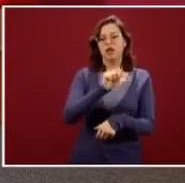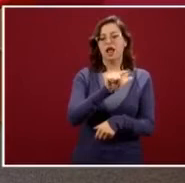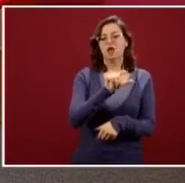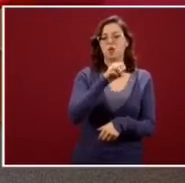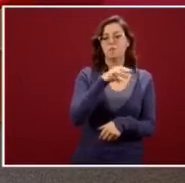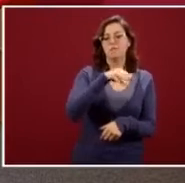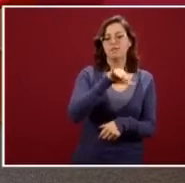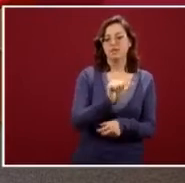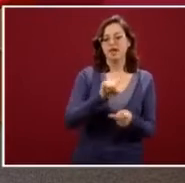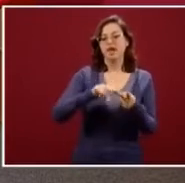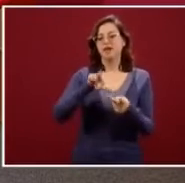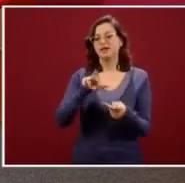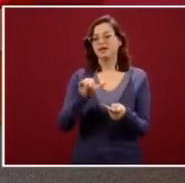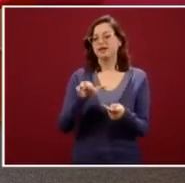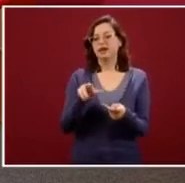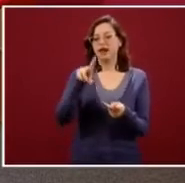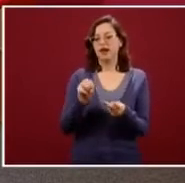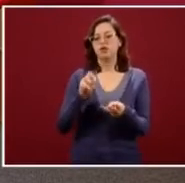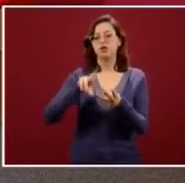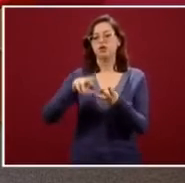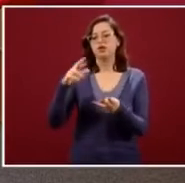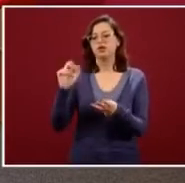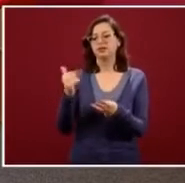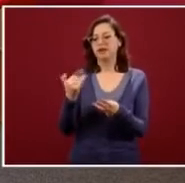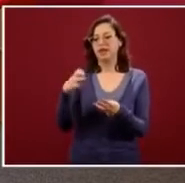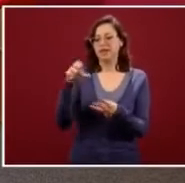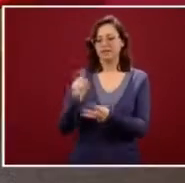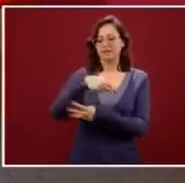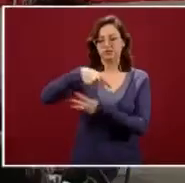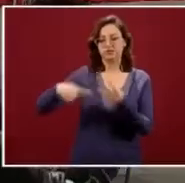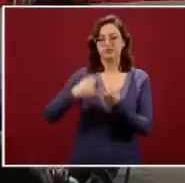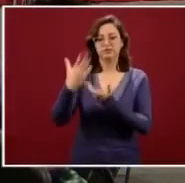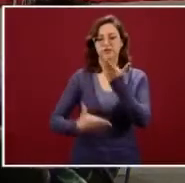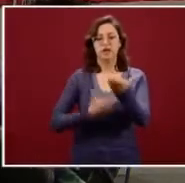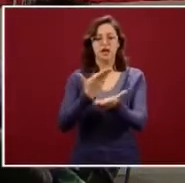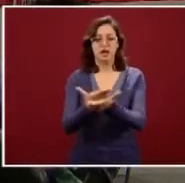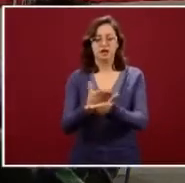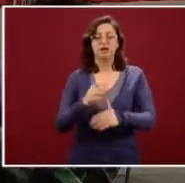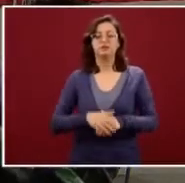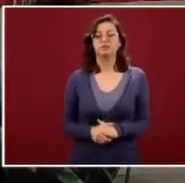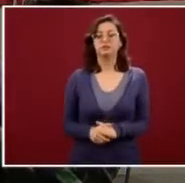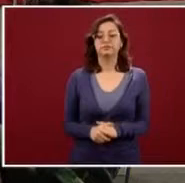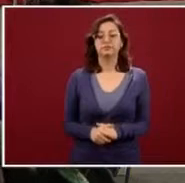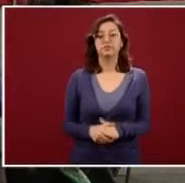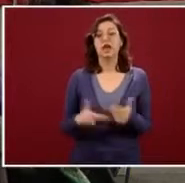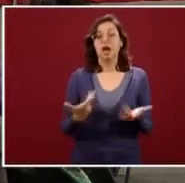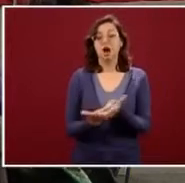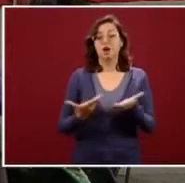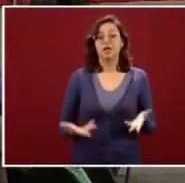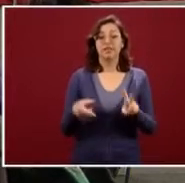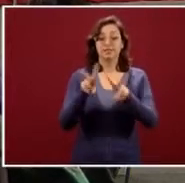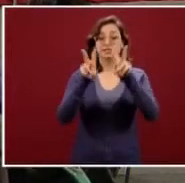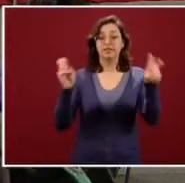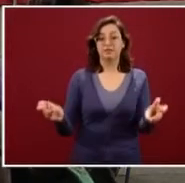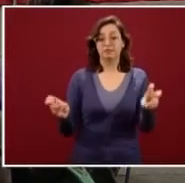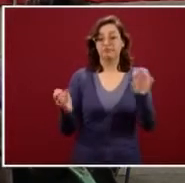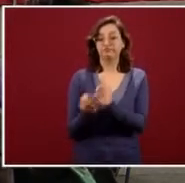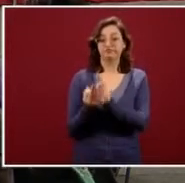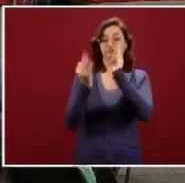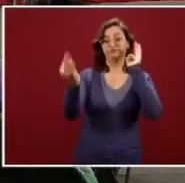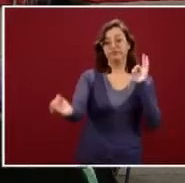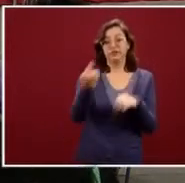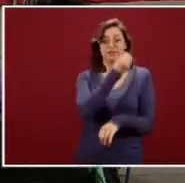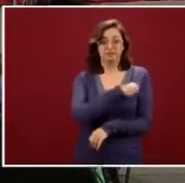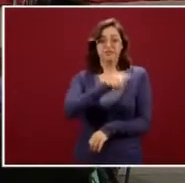Cortés y el doctor Reyes Terán, y es este asunto de la sana distancia. Queremos explicar